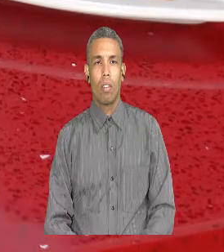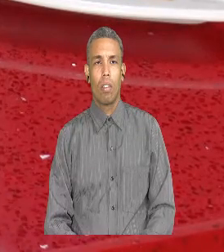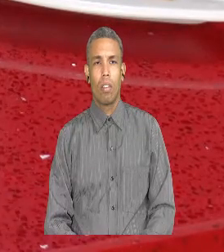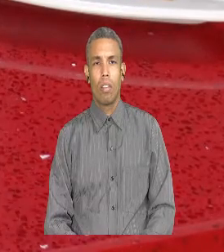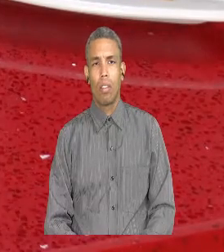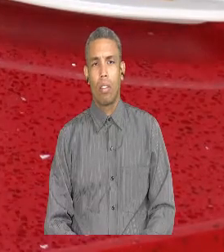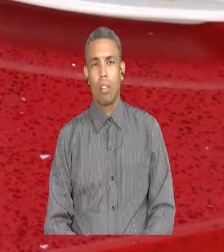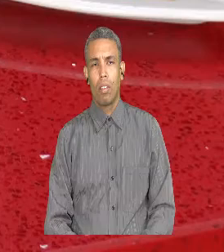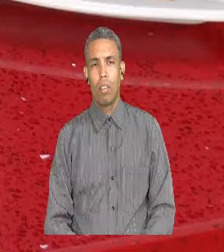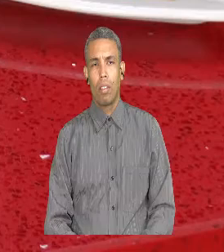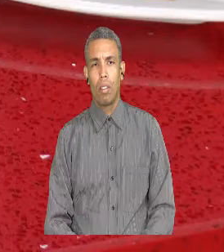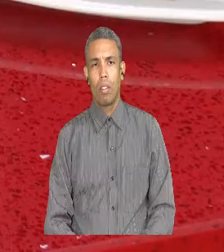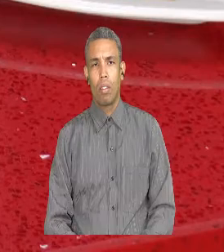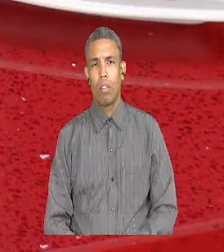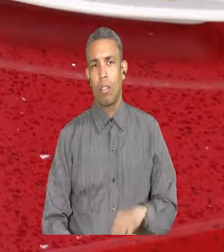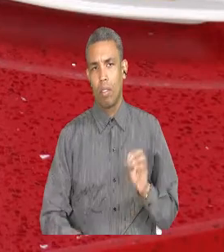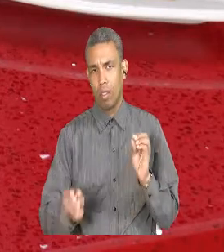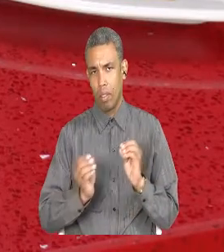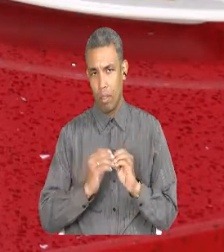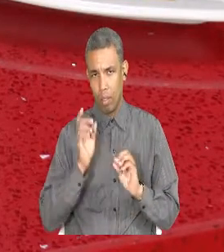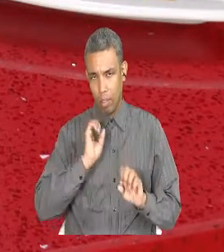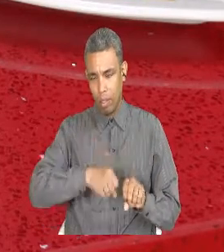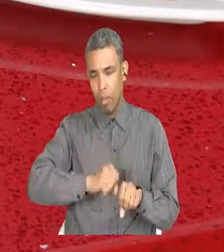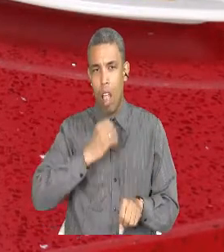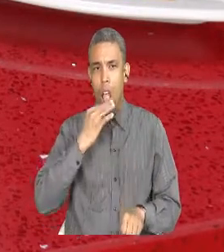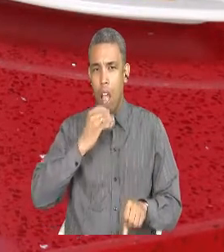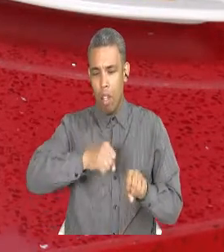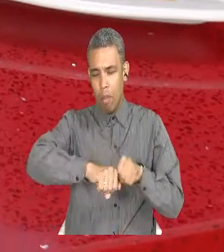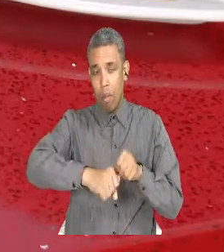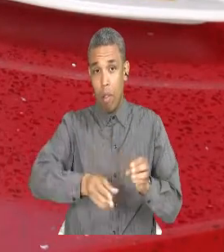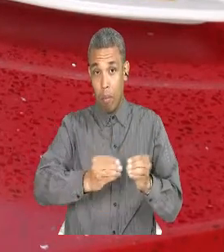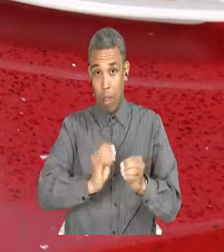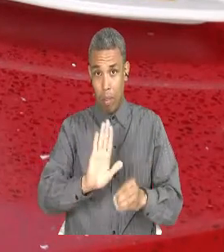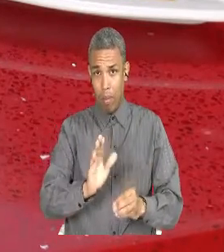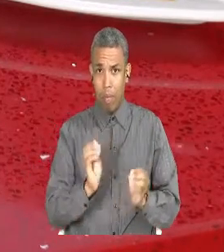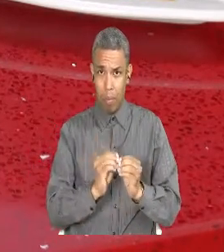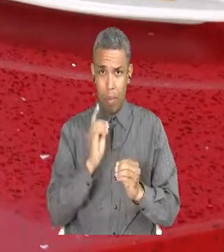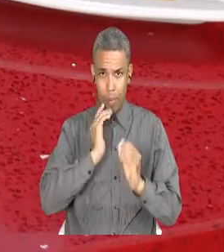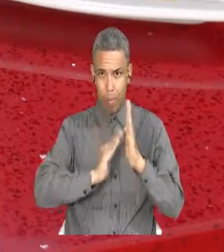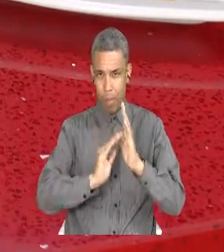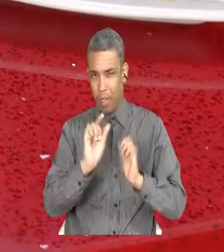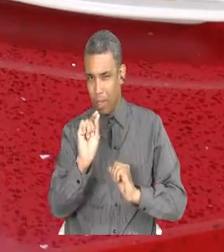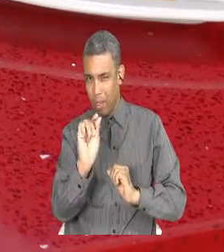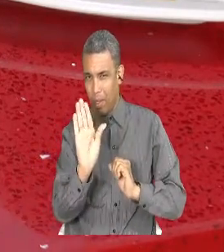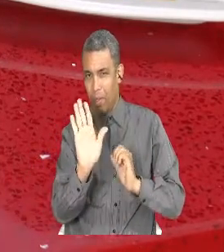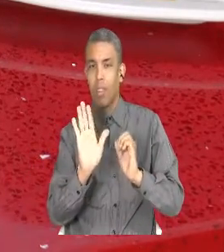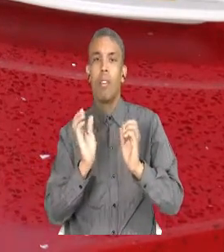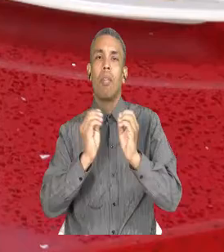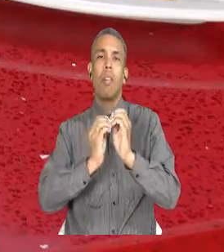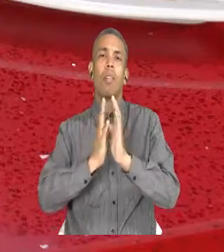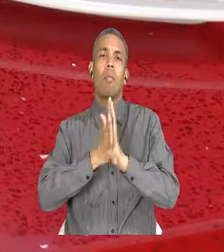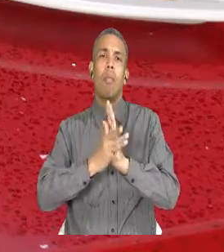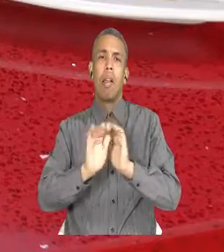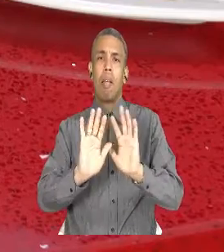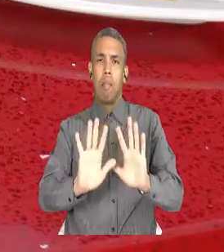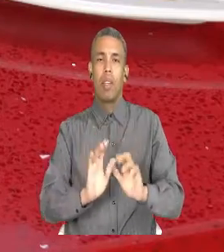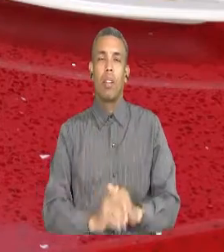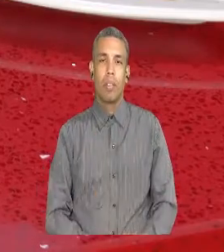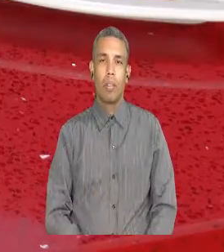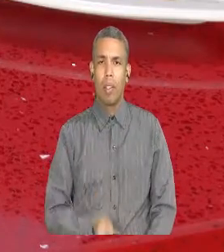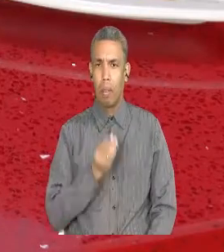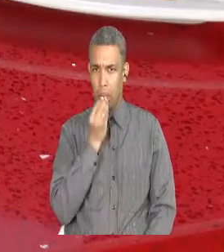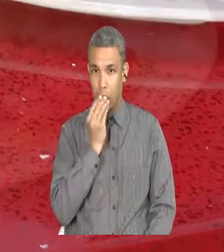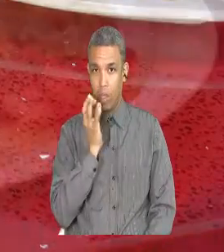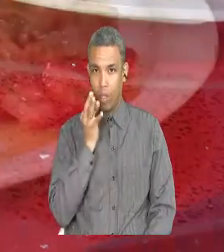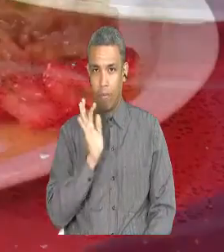vamos a hacer eso entonces cuando regresemos de nuestra pausa, porque vamos a hacer otra pausa chiquitica, pero ustedes no se despeguen, caramba. Esto está A Pedir